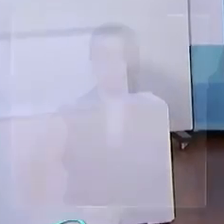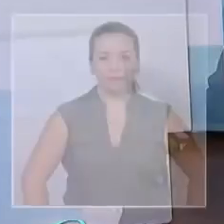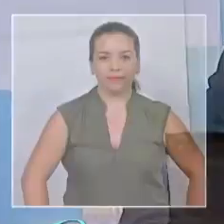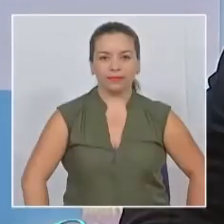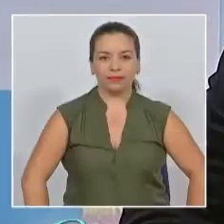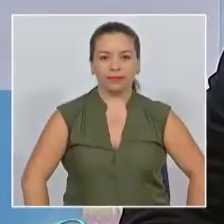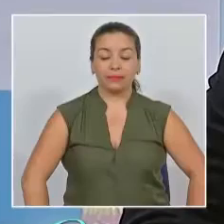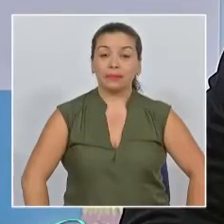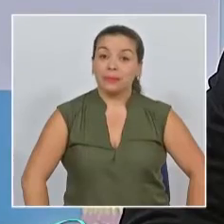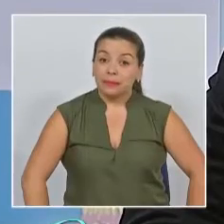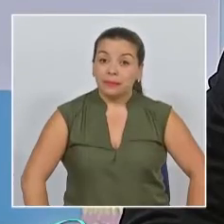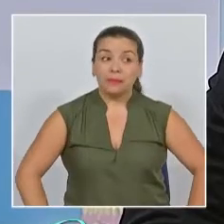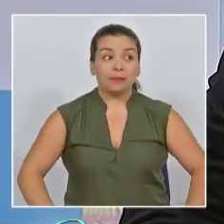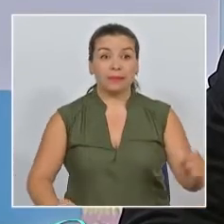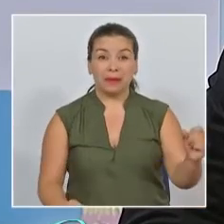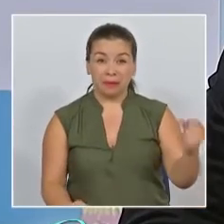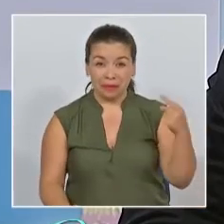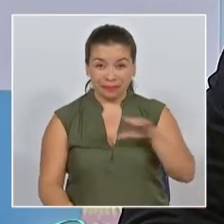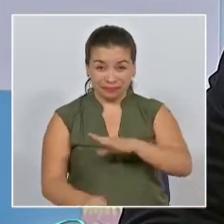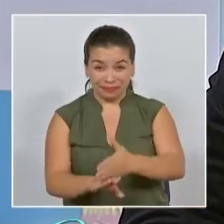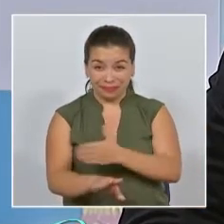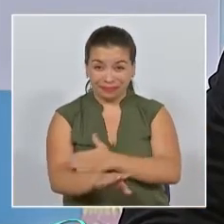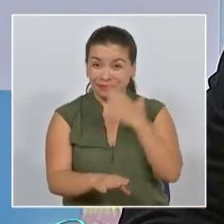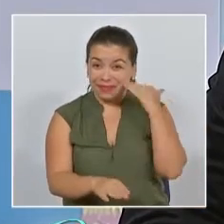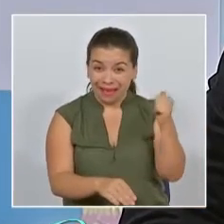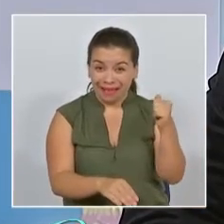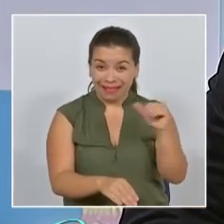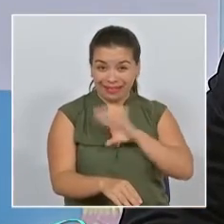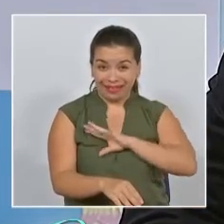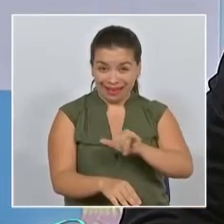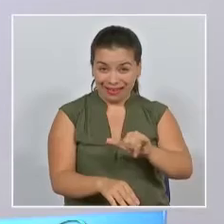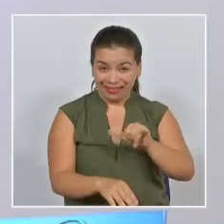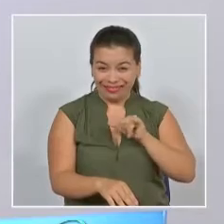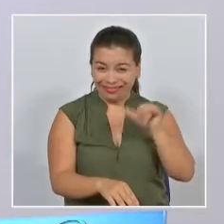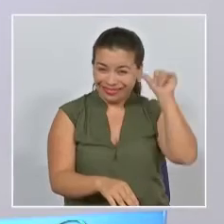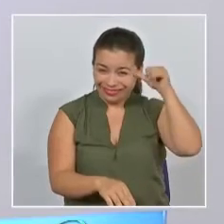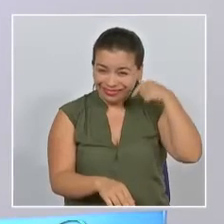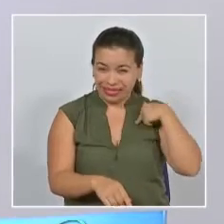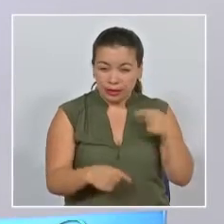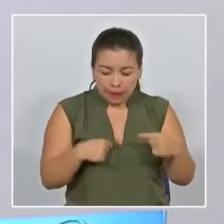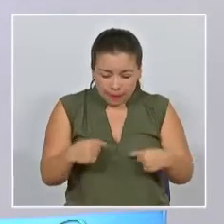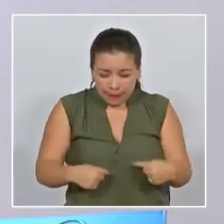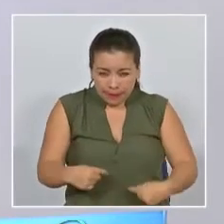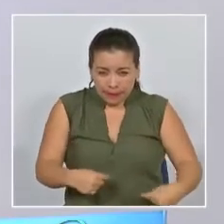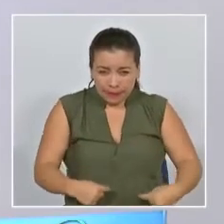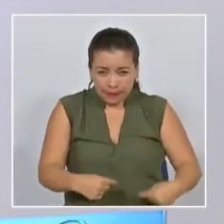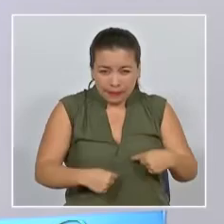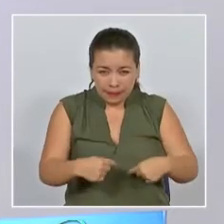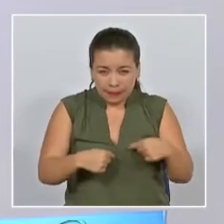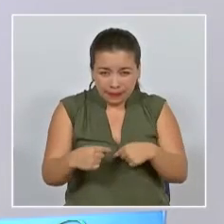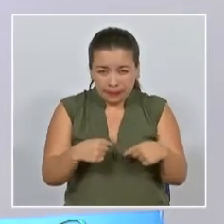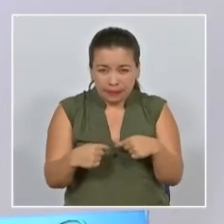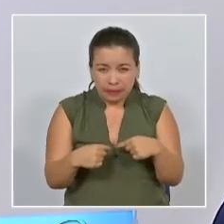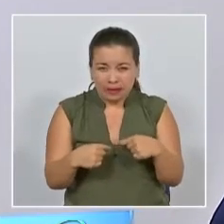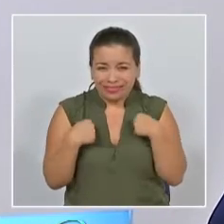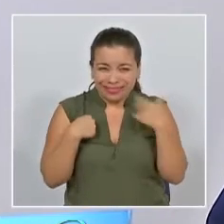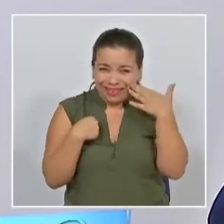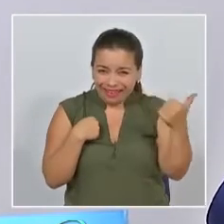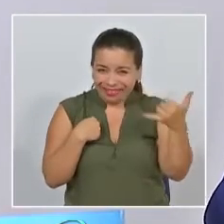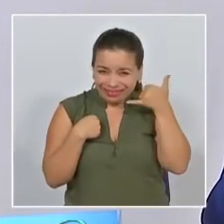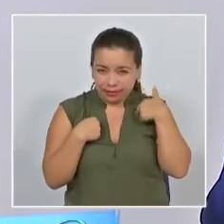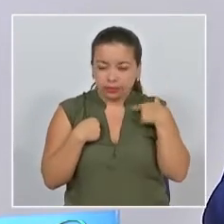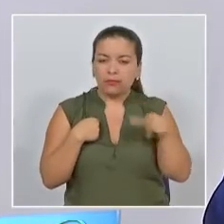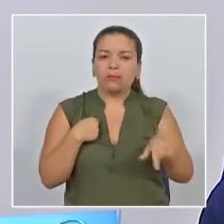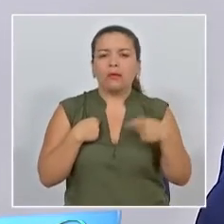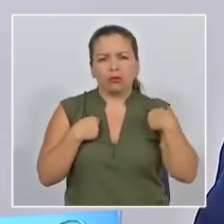La pregunta sobre el herpes zóster, que es lo mismo que culebrilla. Sí, a ver, hay una cosa muy importante que quiero que ustedes tengan y conozcan desde la